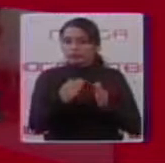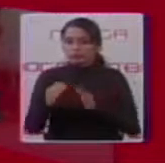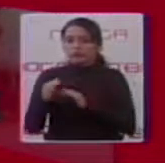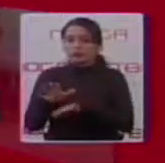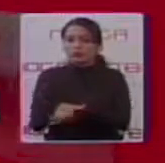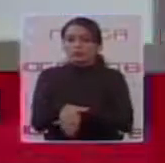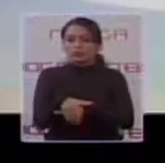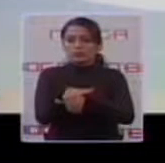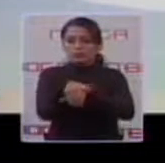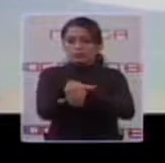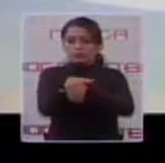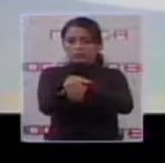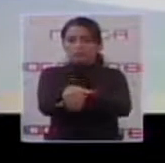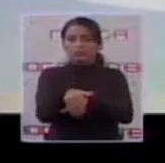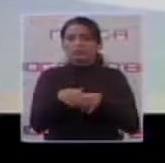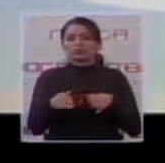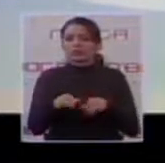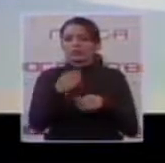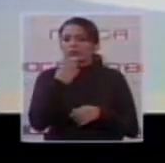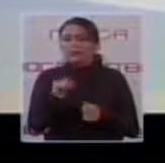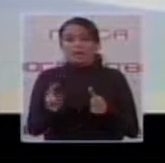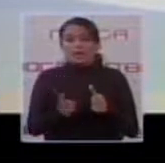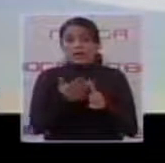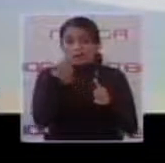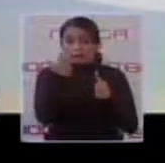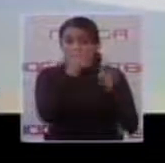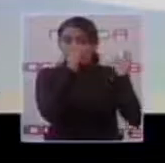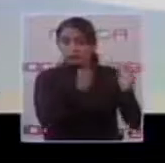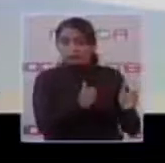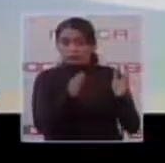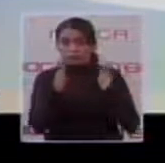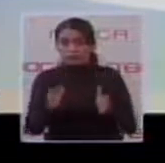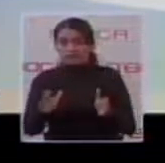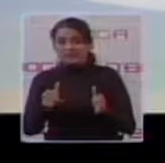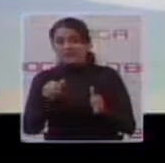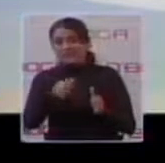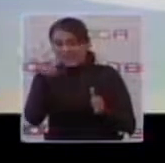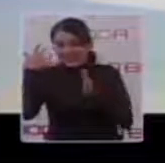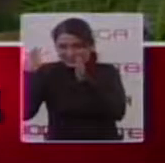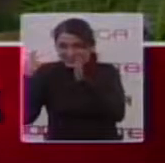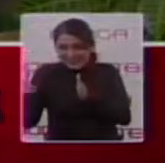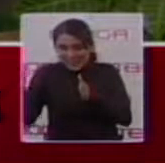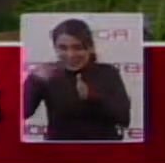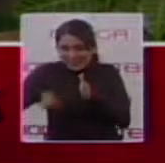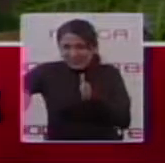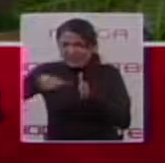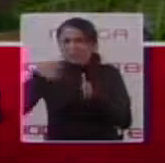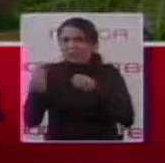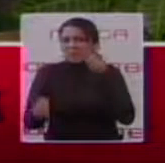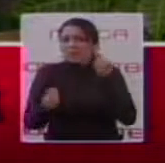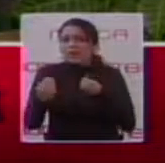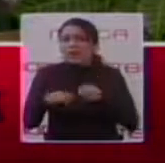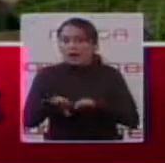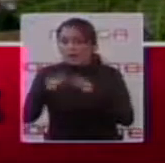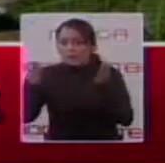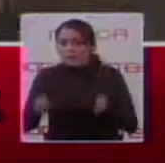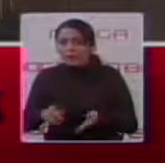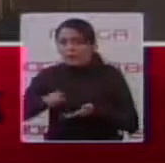Fundación Malecón 2000 como parte de su aporte a la comunidad guayaquileña y turistas que visitan nuestra ciudad continúa generando e